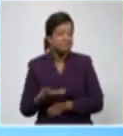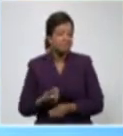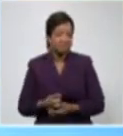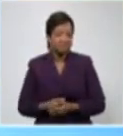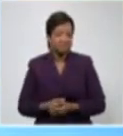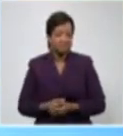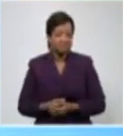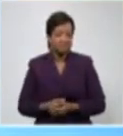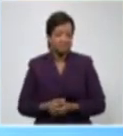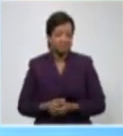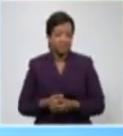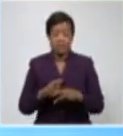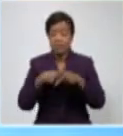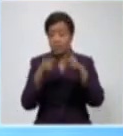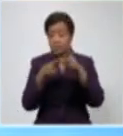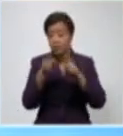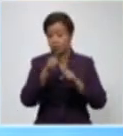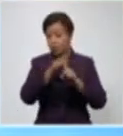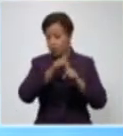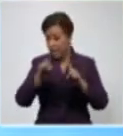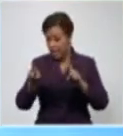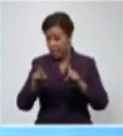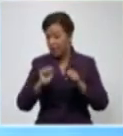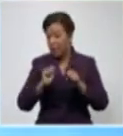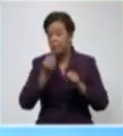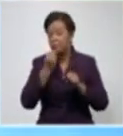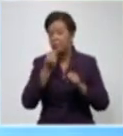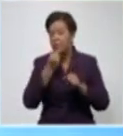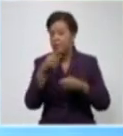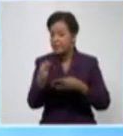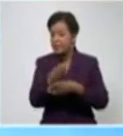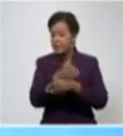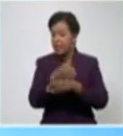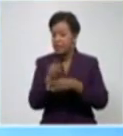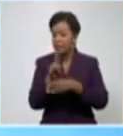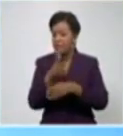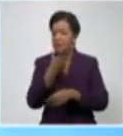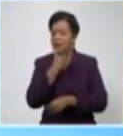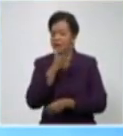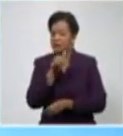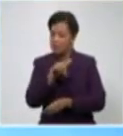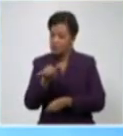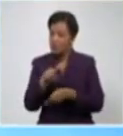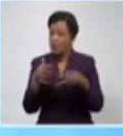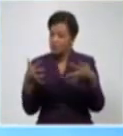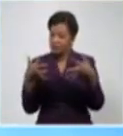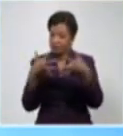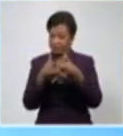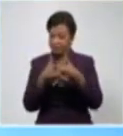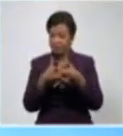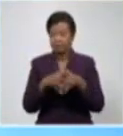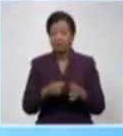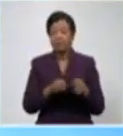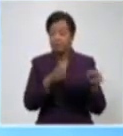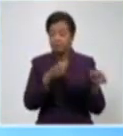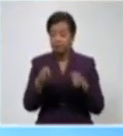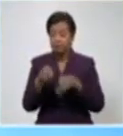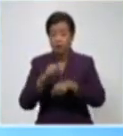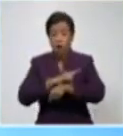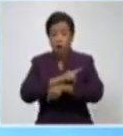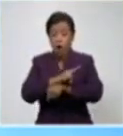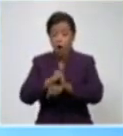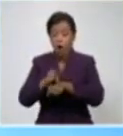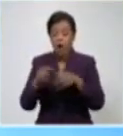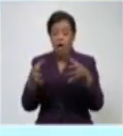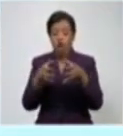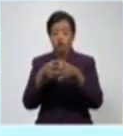traigo un segundo tema que de pronto pudiera parecer diferente, en realidad no lo es. Hace un par de horas en el grupo de